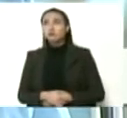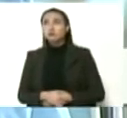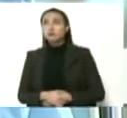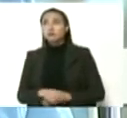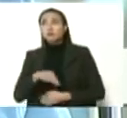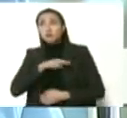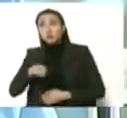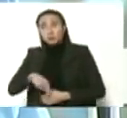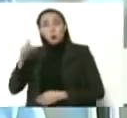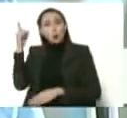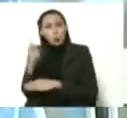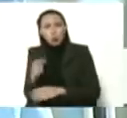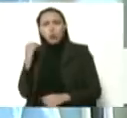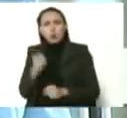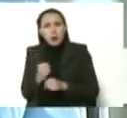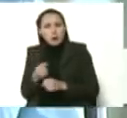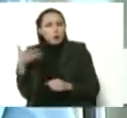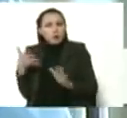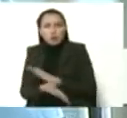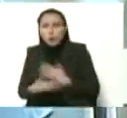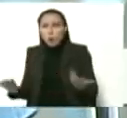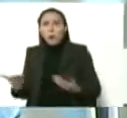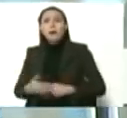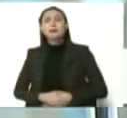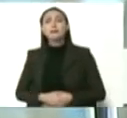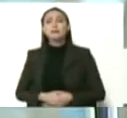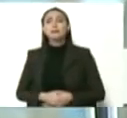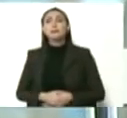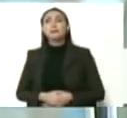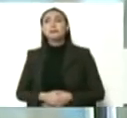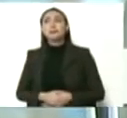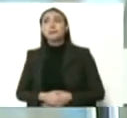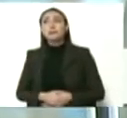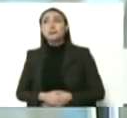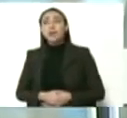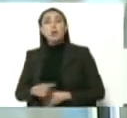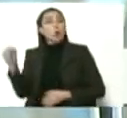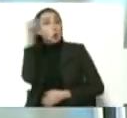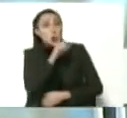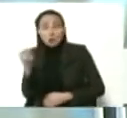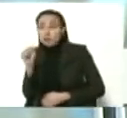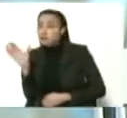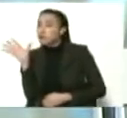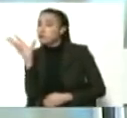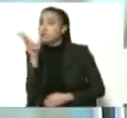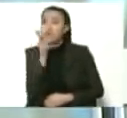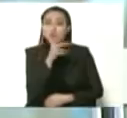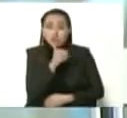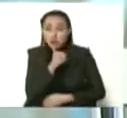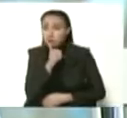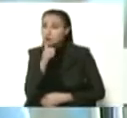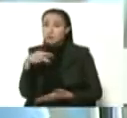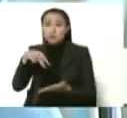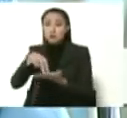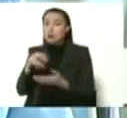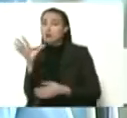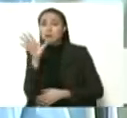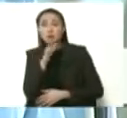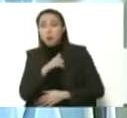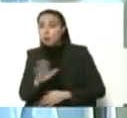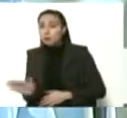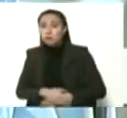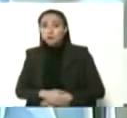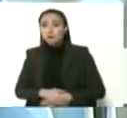dando instrucciones correspondientes a que no va a haber conciertos bajo ninguna circunstancia, no va a